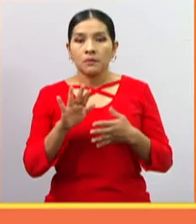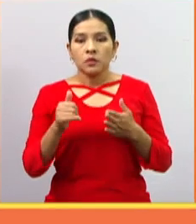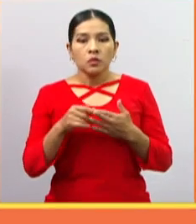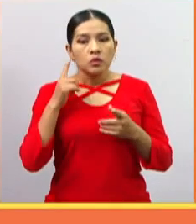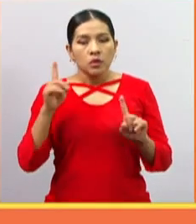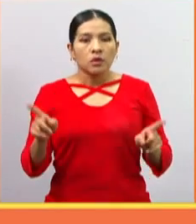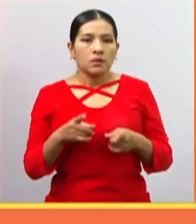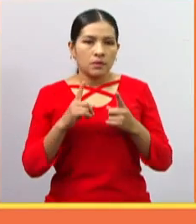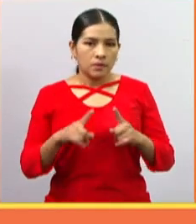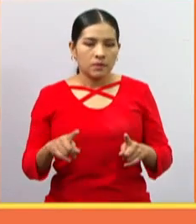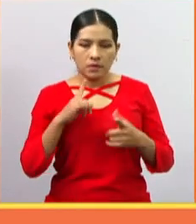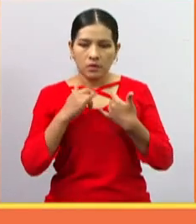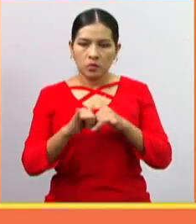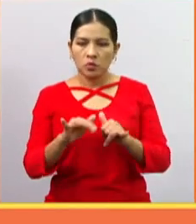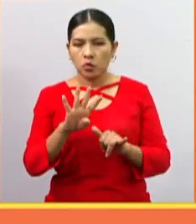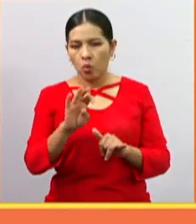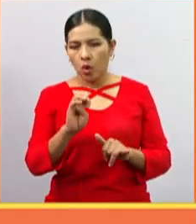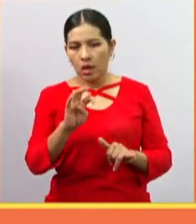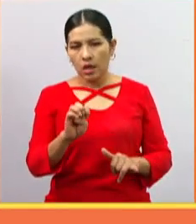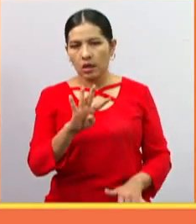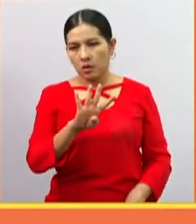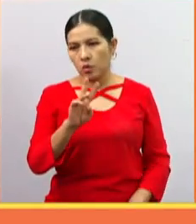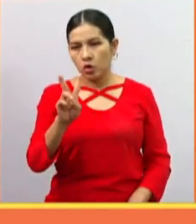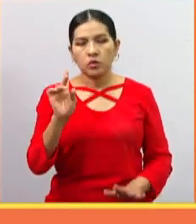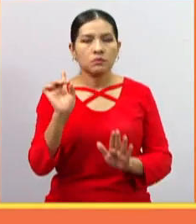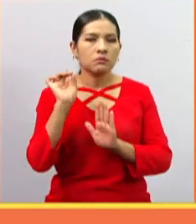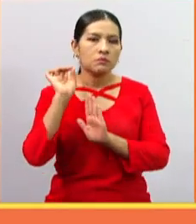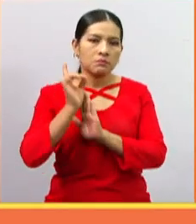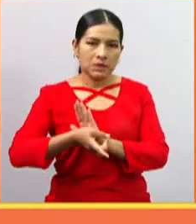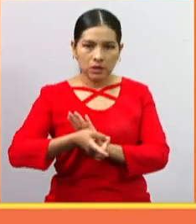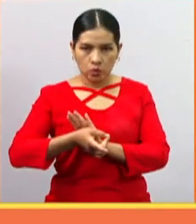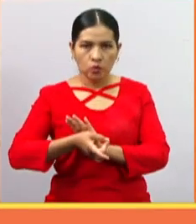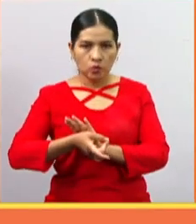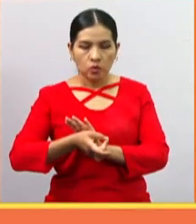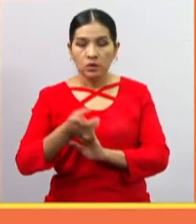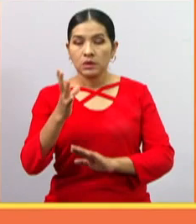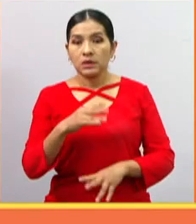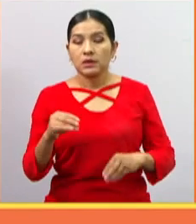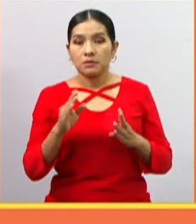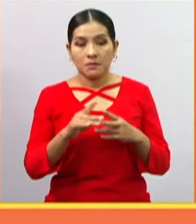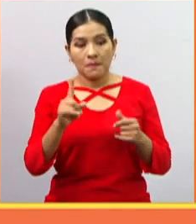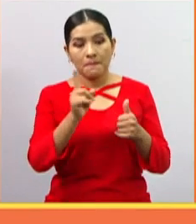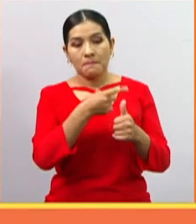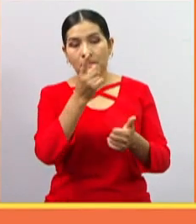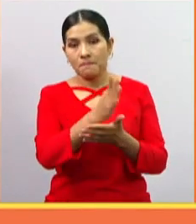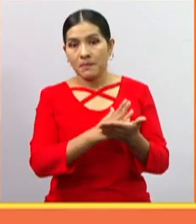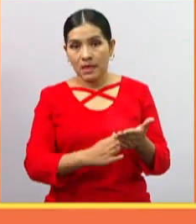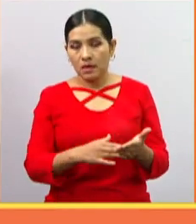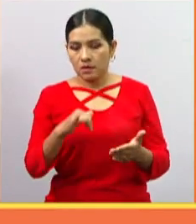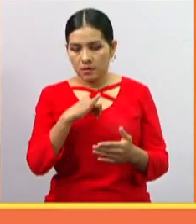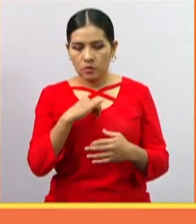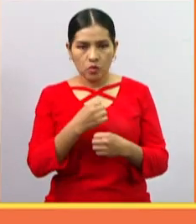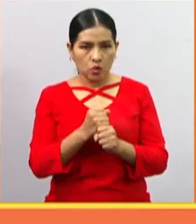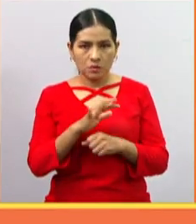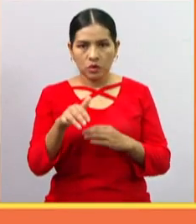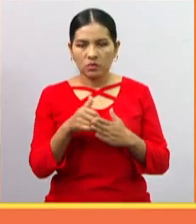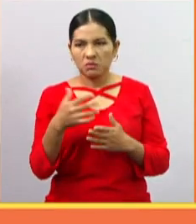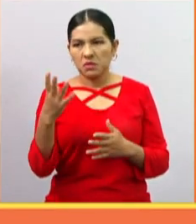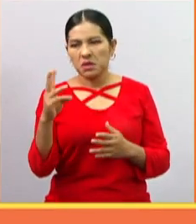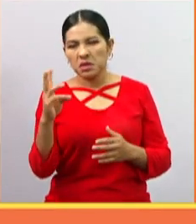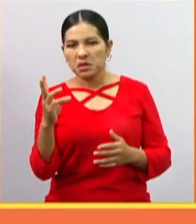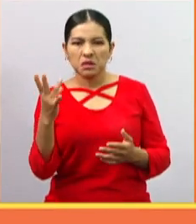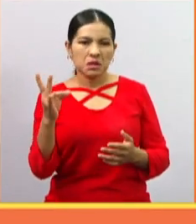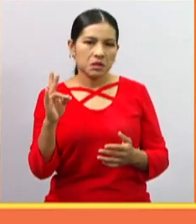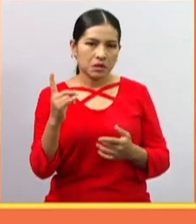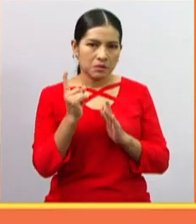unos 40, 42 minutos. Y la primera parte, mi obra dura unos 16,